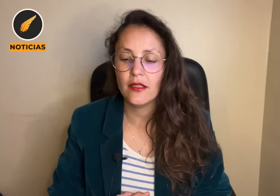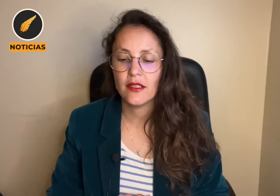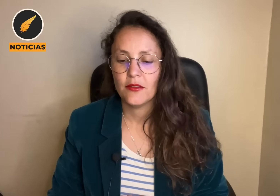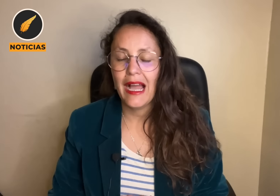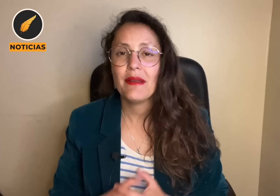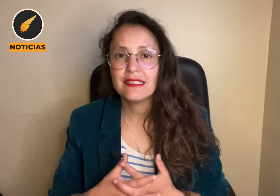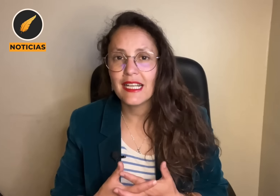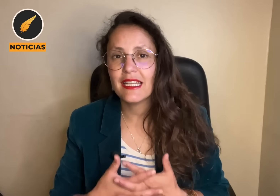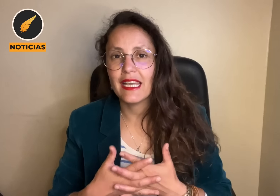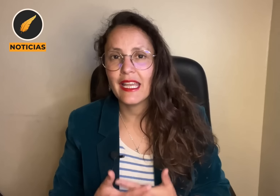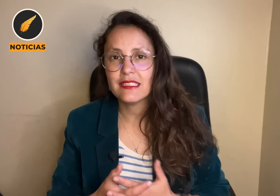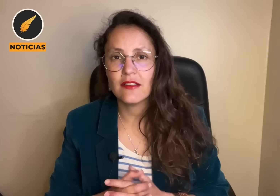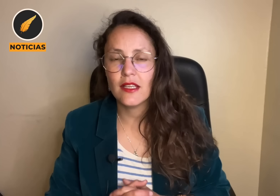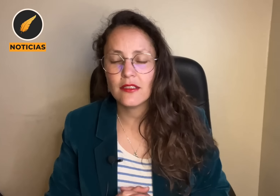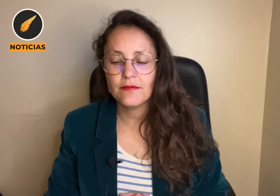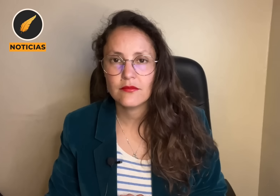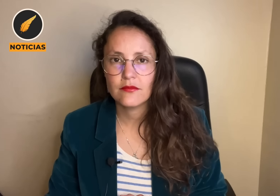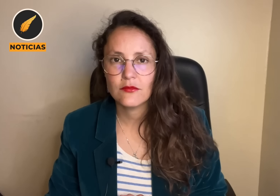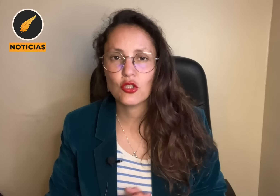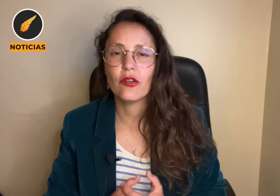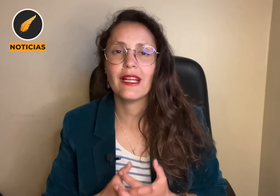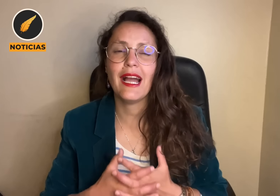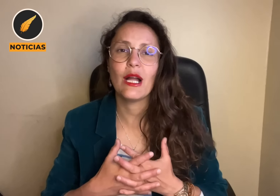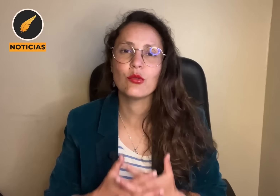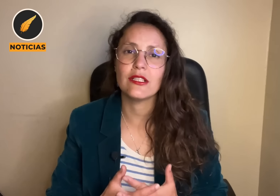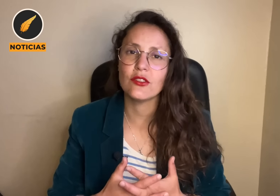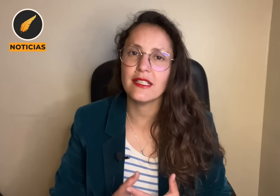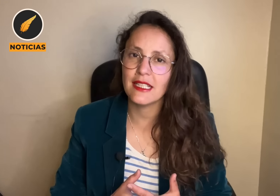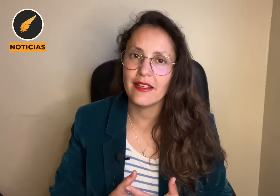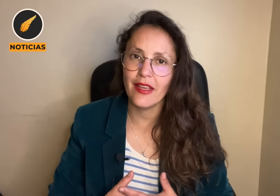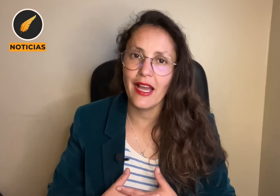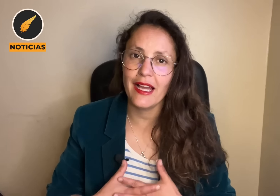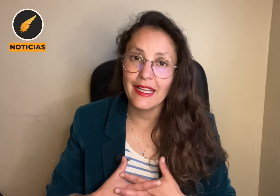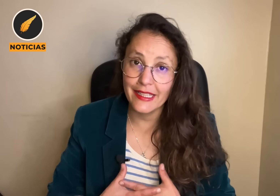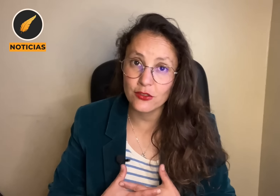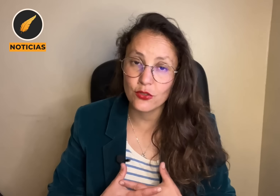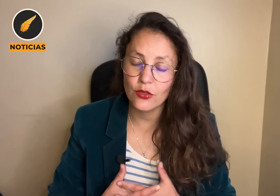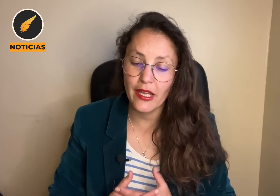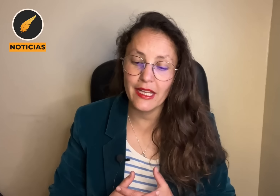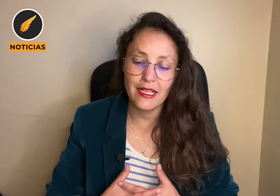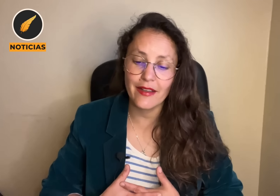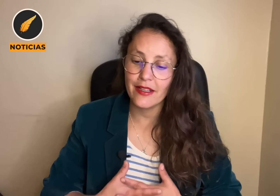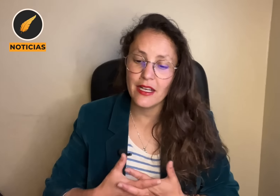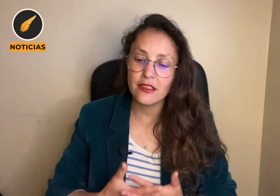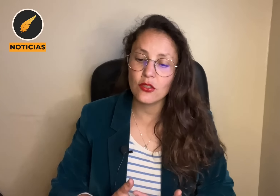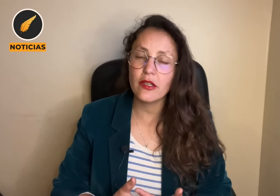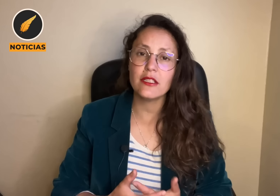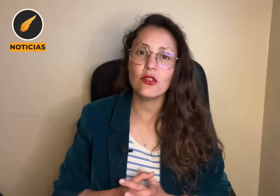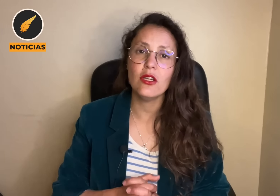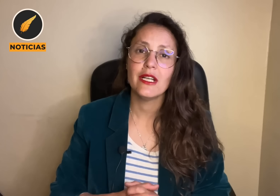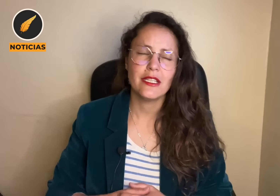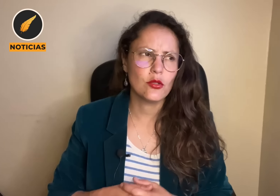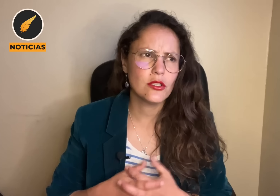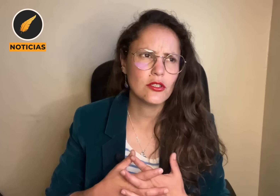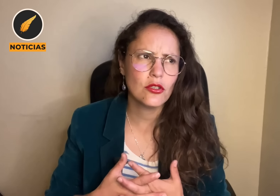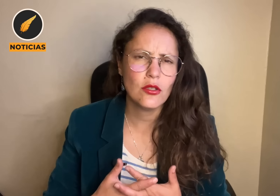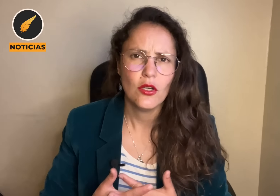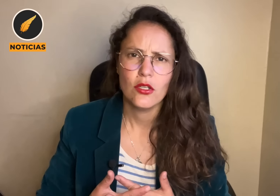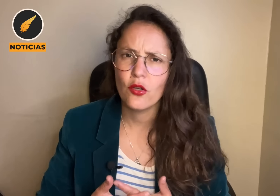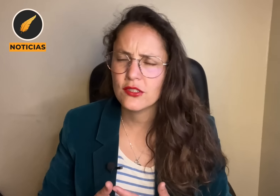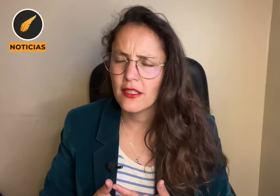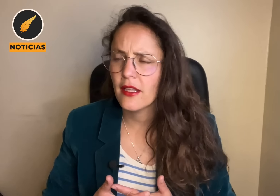funciones a pesar de que ya sabían sobre la acusación que se le había hecho, ¿ok? Él estaba en el ex Congreso